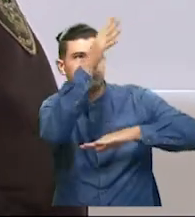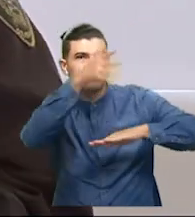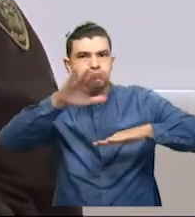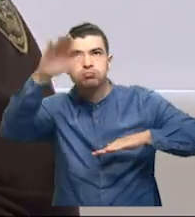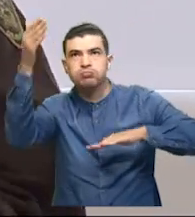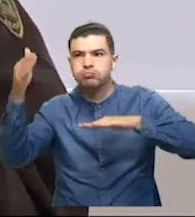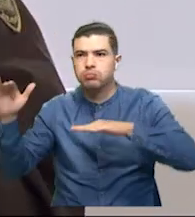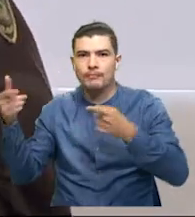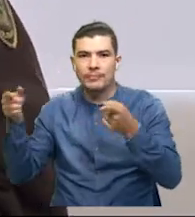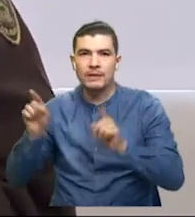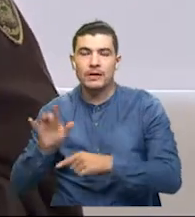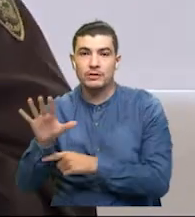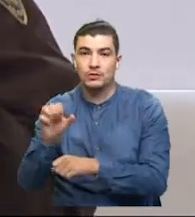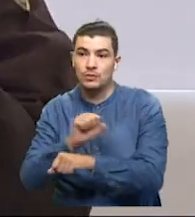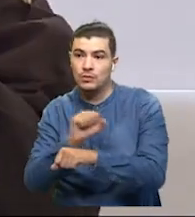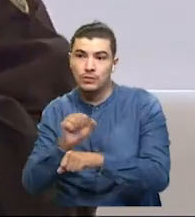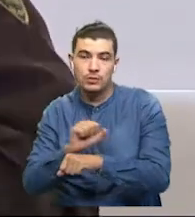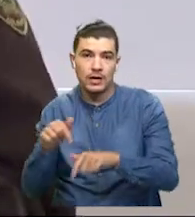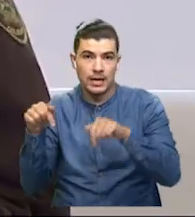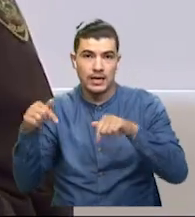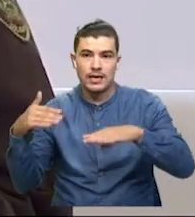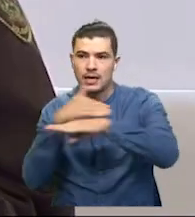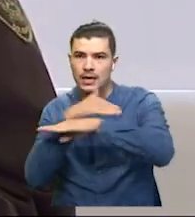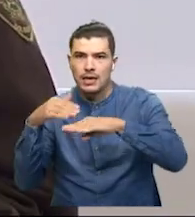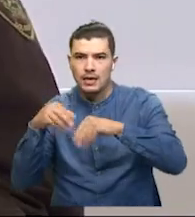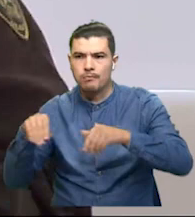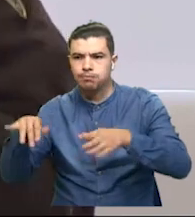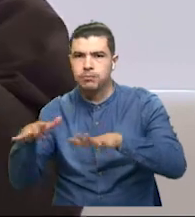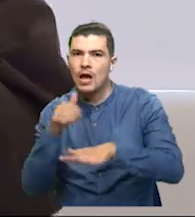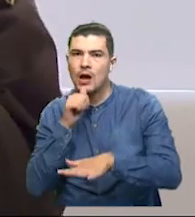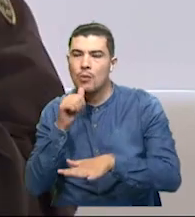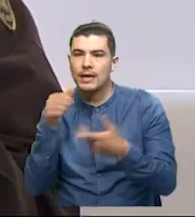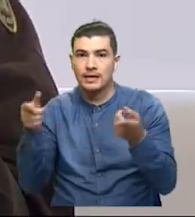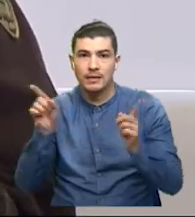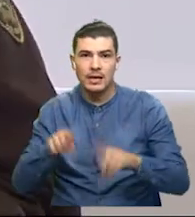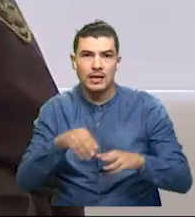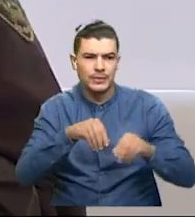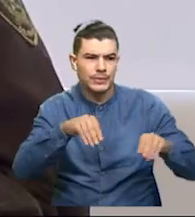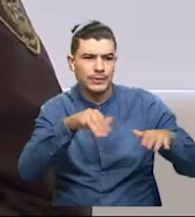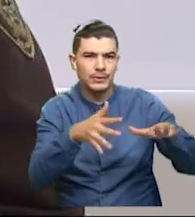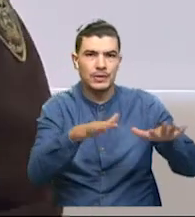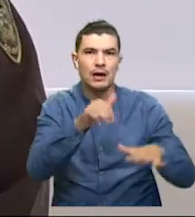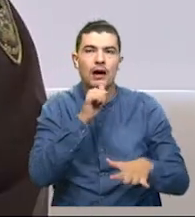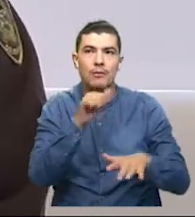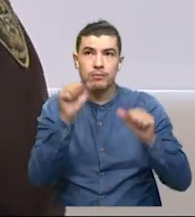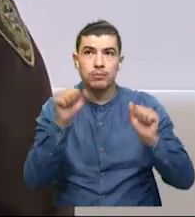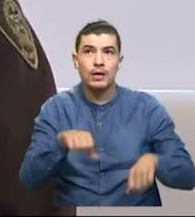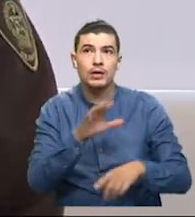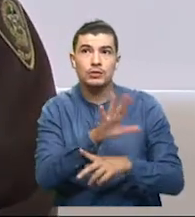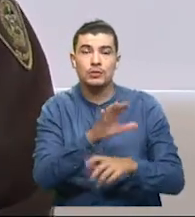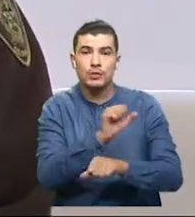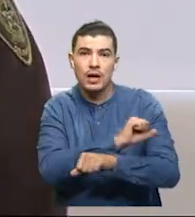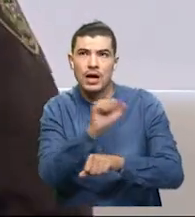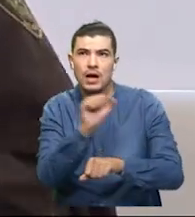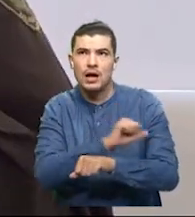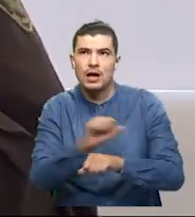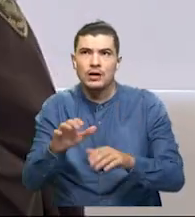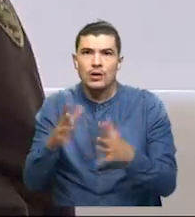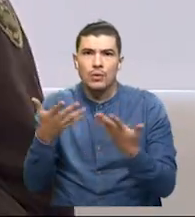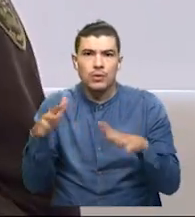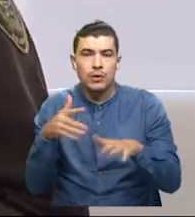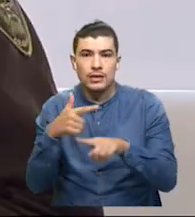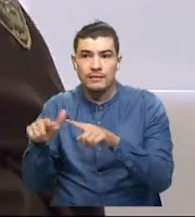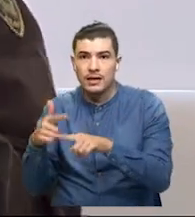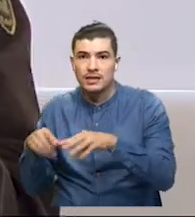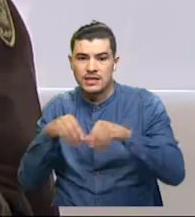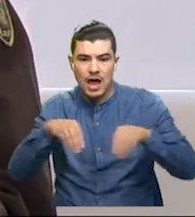también, por supuesto, en los terrenos que son acuosos y en las masas de agua se puede desplazar, porque es un vehículo anfibio,